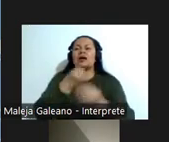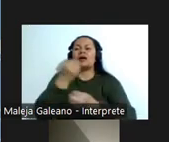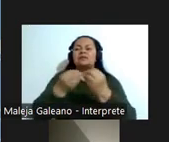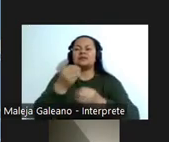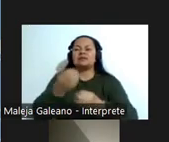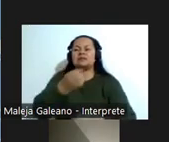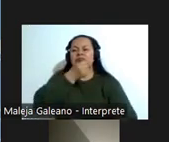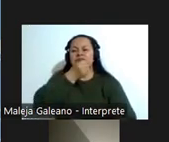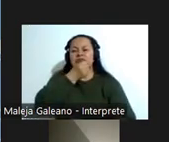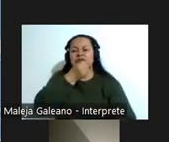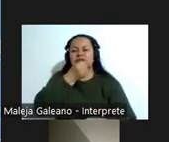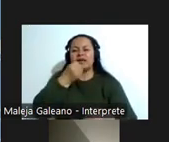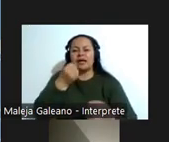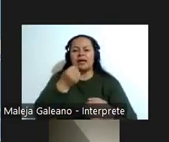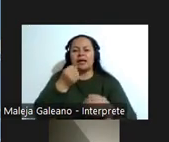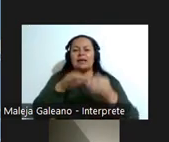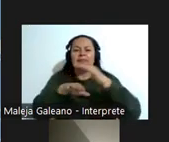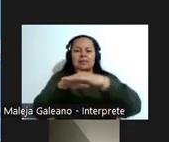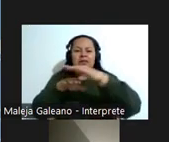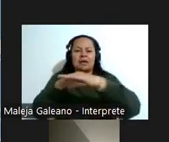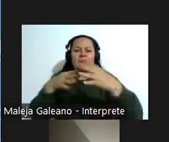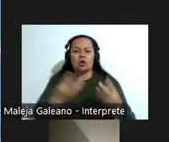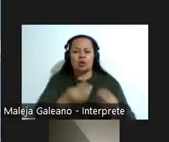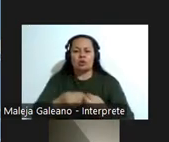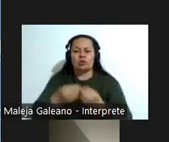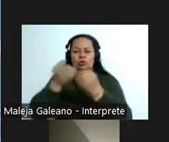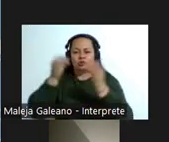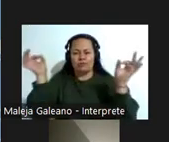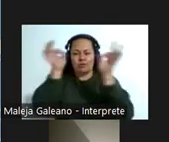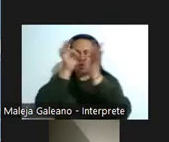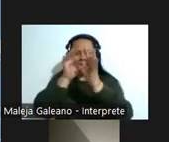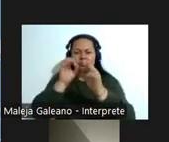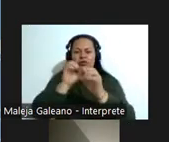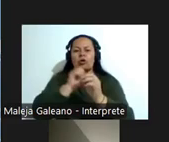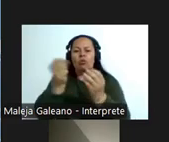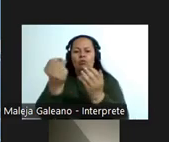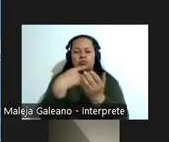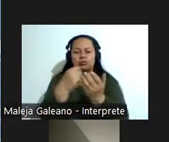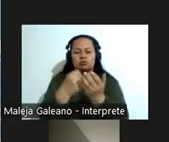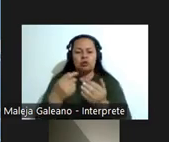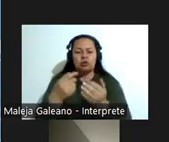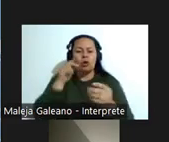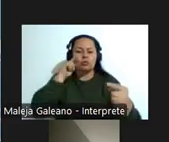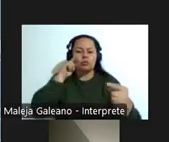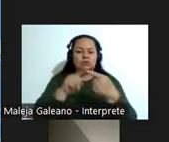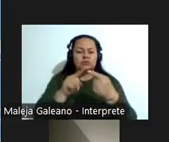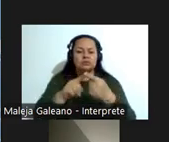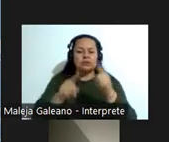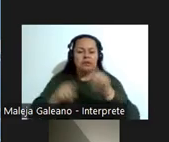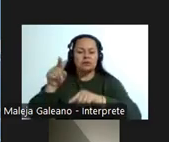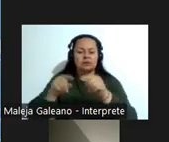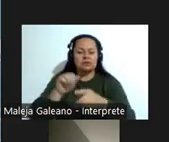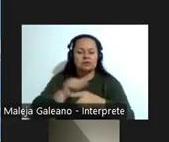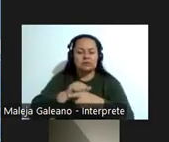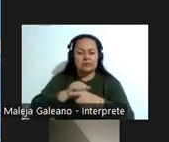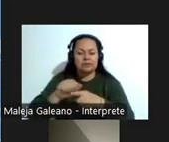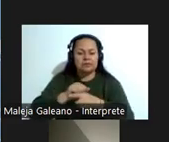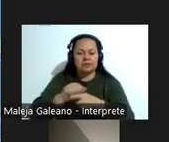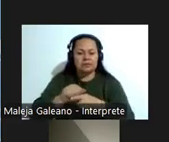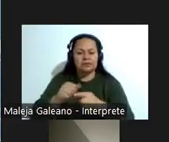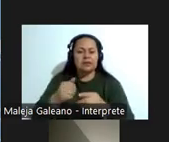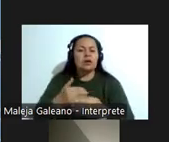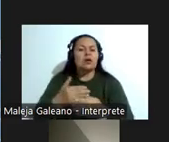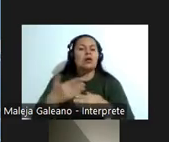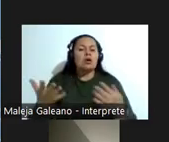a grupos focales o a encuestas o a pedirles que hagan observación sobre alguna de nuestras prácticas. Entonces es